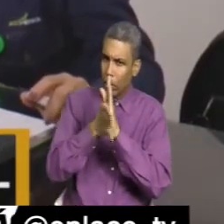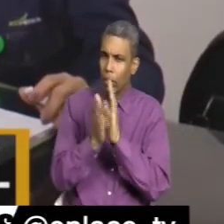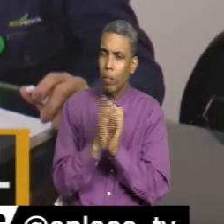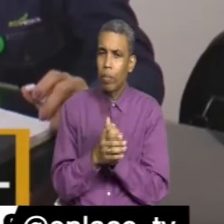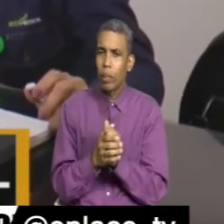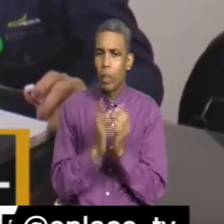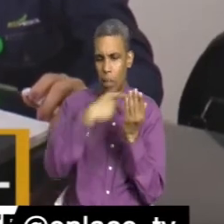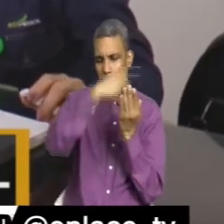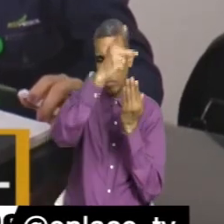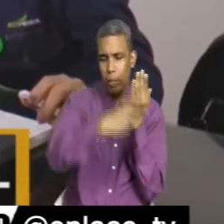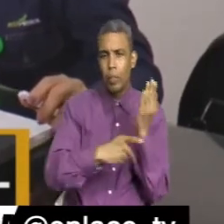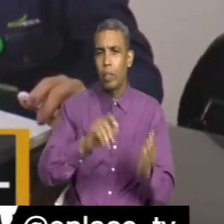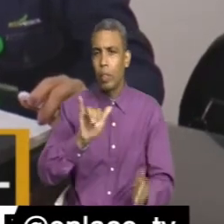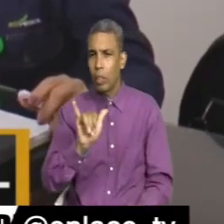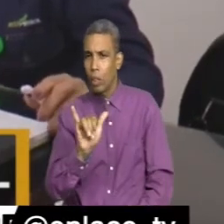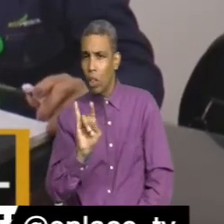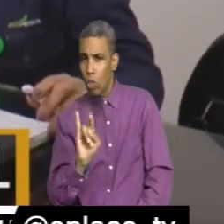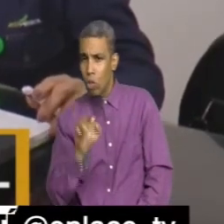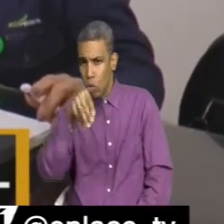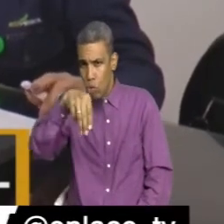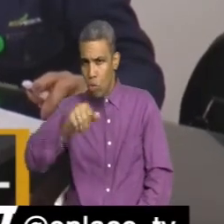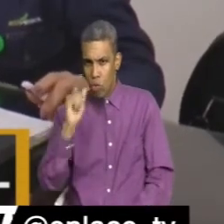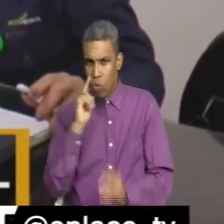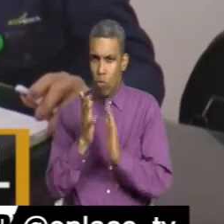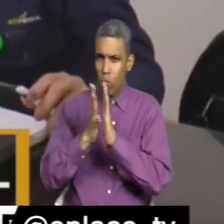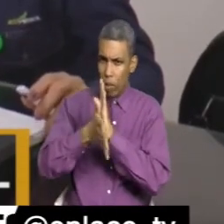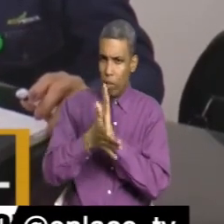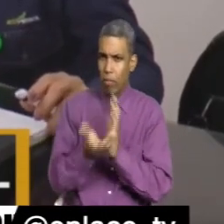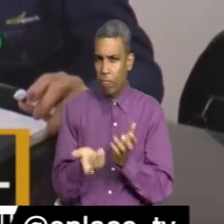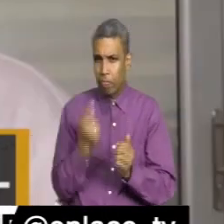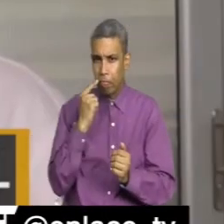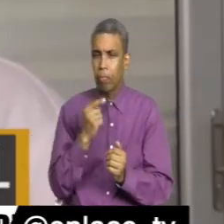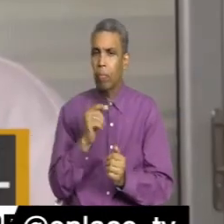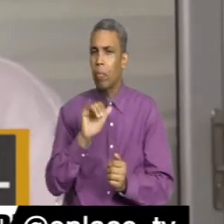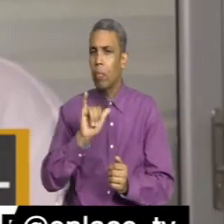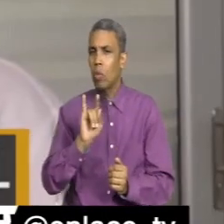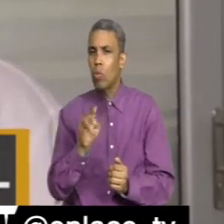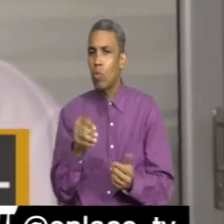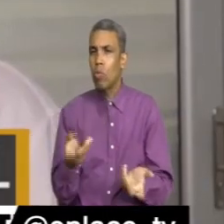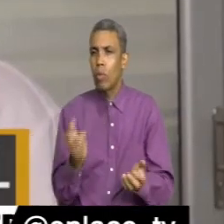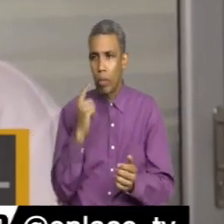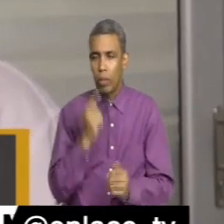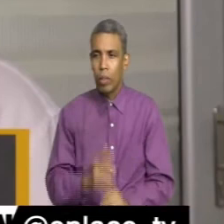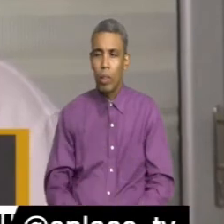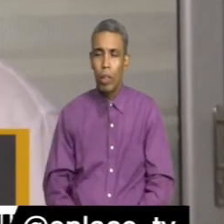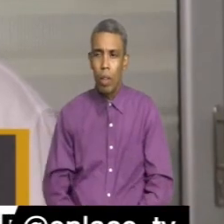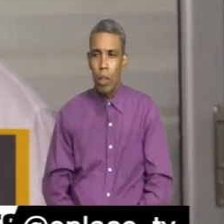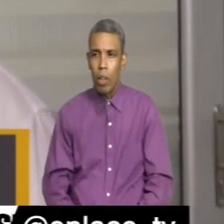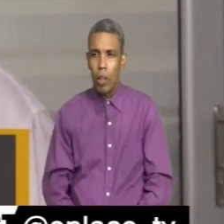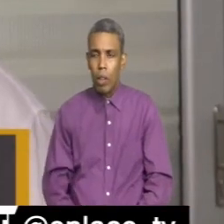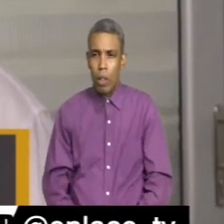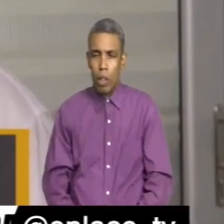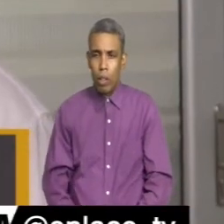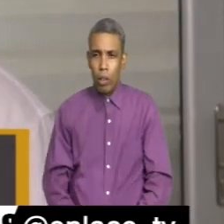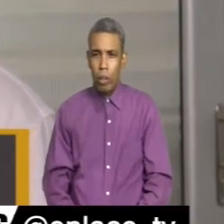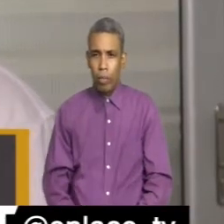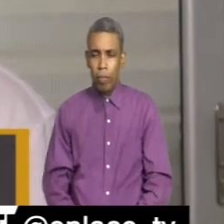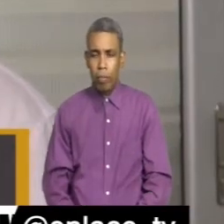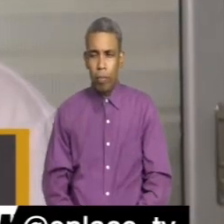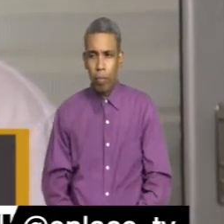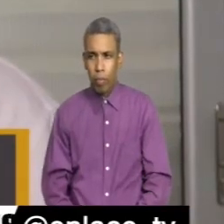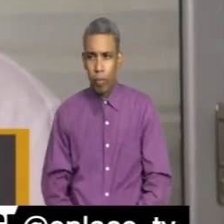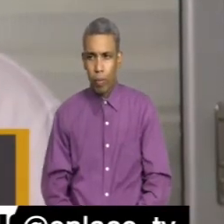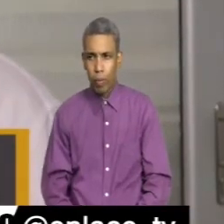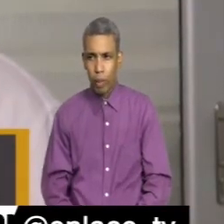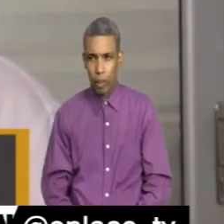ellos, Jorge González, gerente de proyectos, ha expuesto lo que será el futuro de esta obra. Existe el compromiso tanto de Ecopetrol como de los socios del